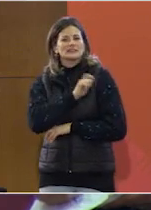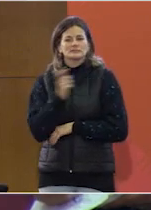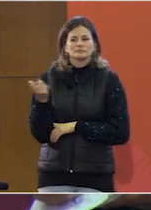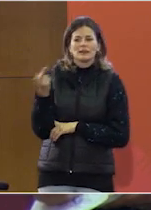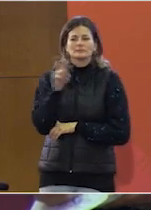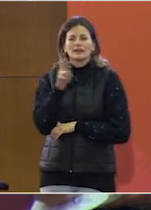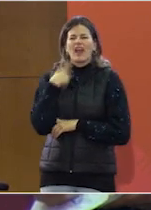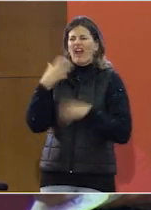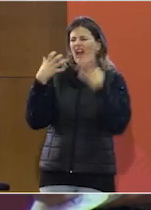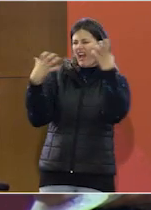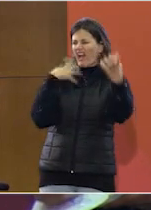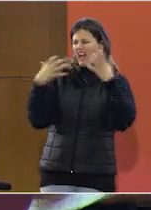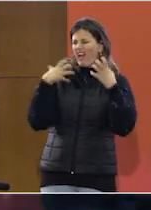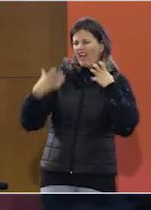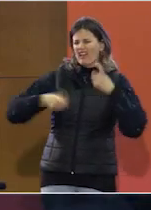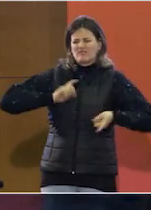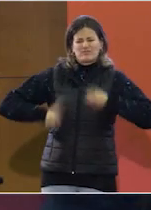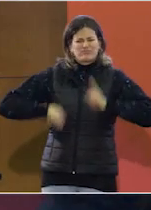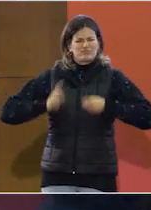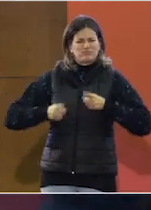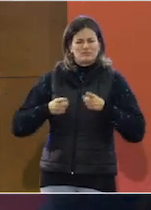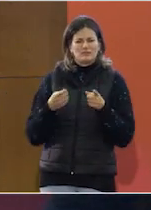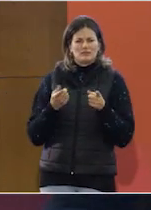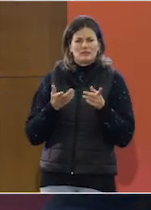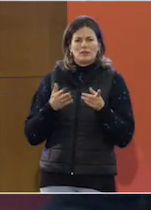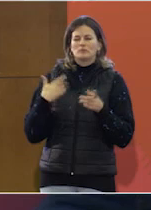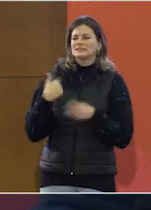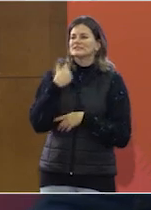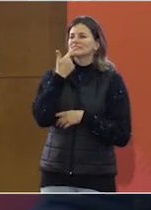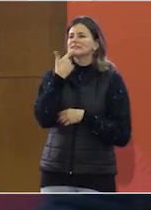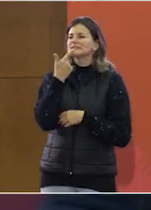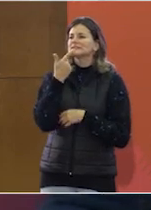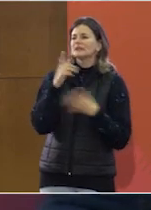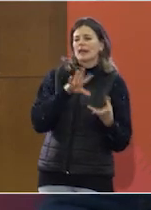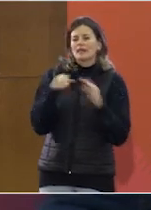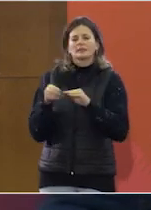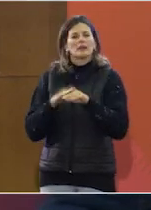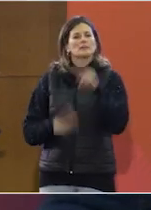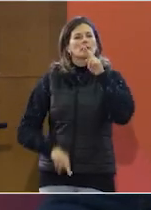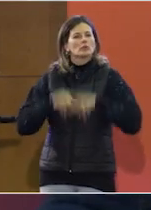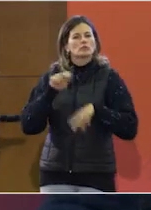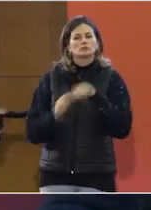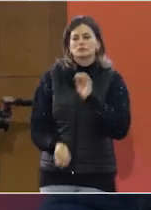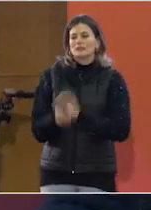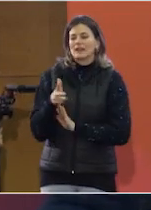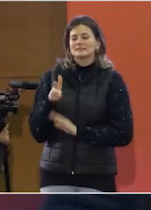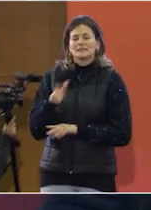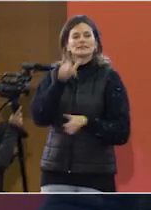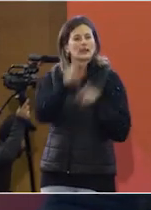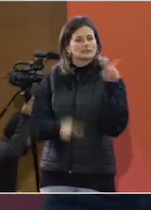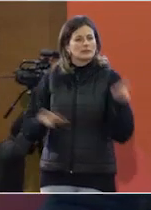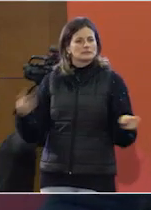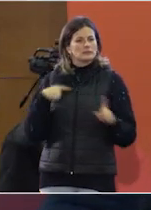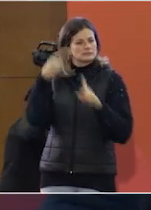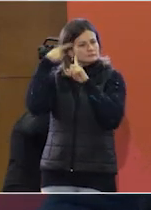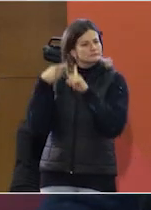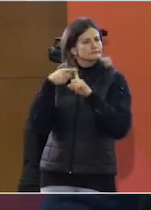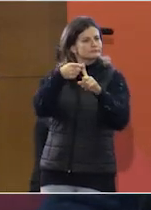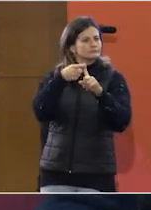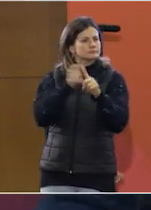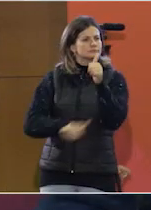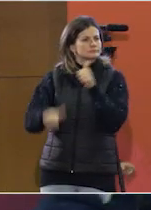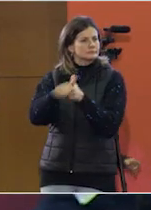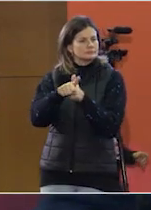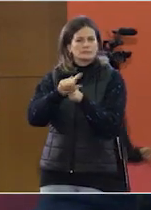no se gritara tan fuerte y se declinara para construir los derechos de la gente que dan sentido a la patria y a la